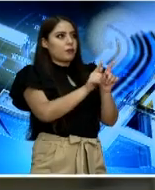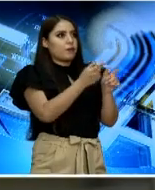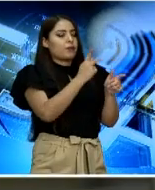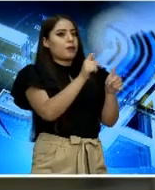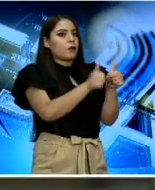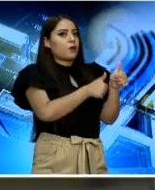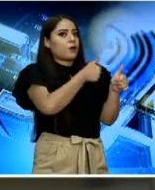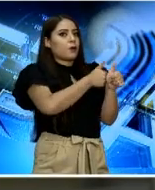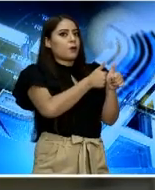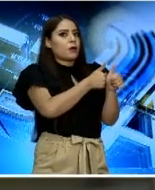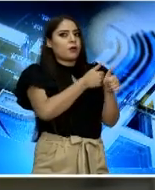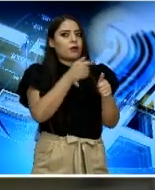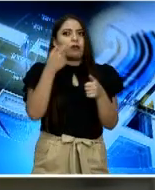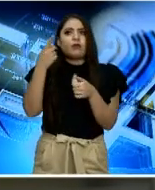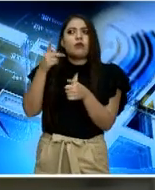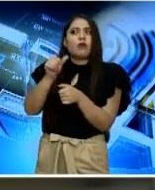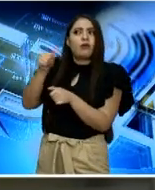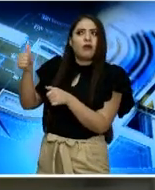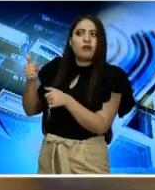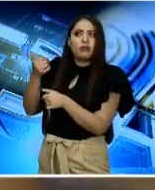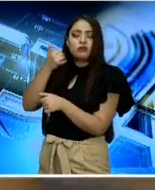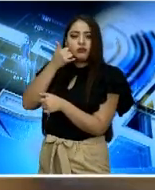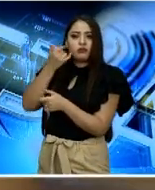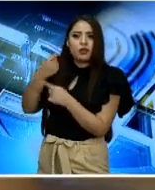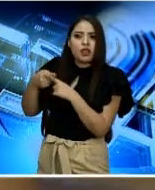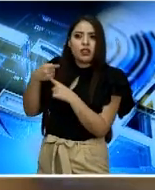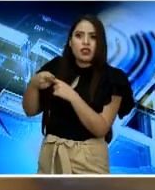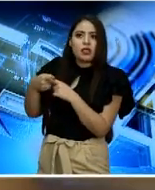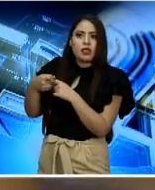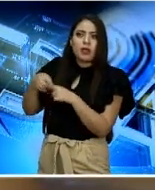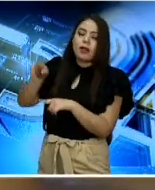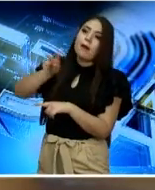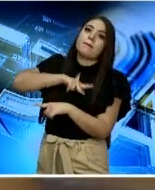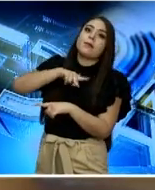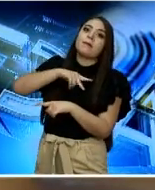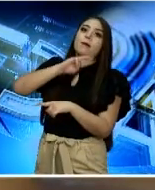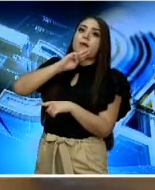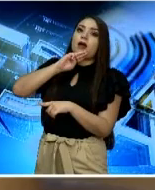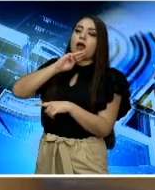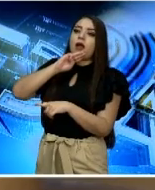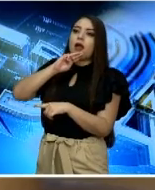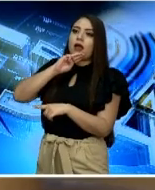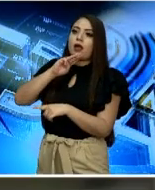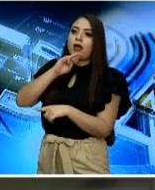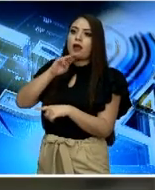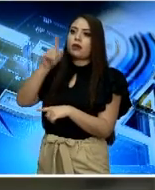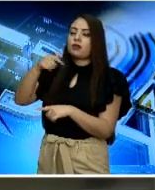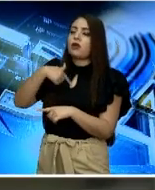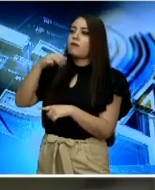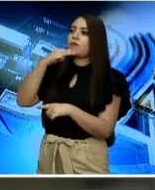celular otro de quién era? Ah, de mi mamá. Era de tu mamá, sí, el celular. Sí, yo mensajeaba y todo. Entonces,